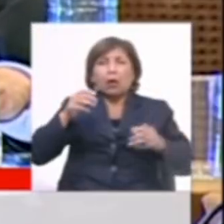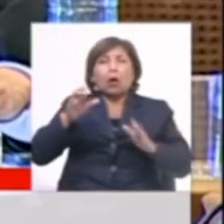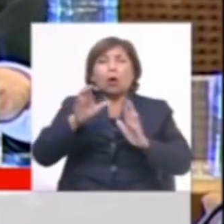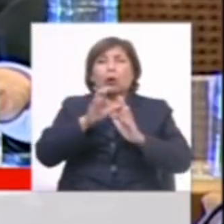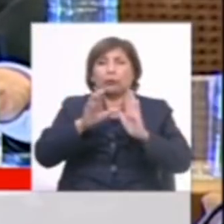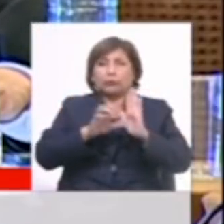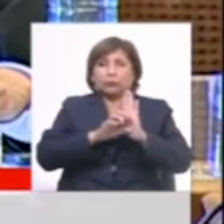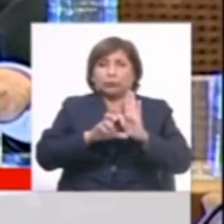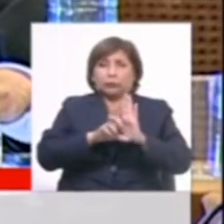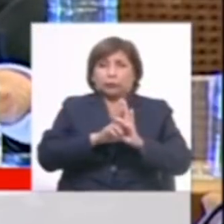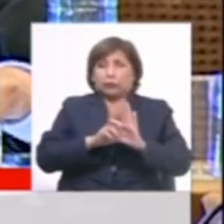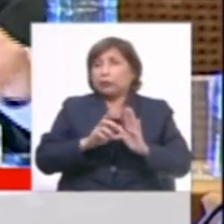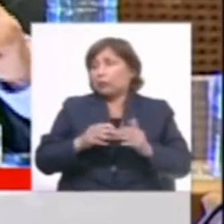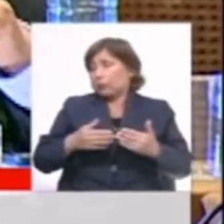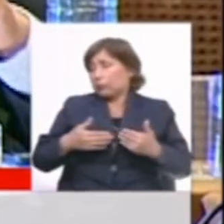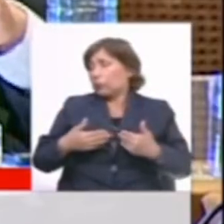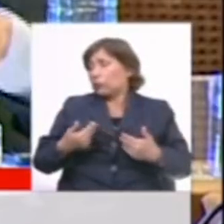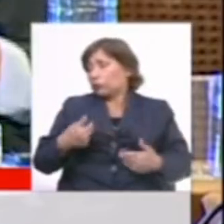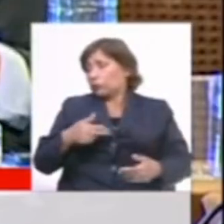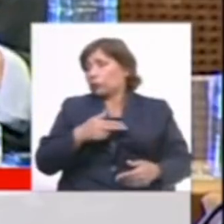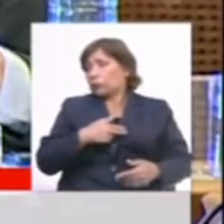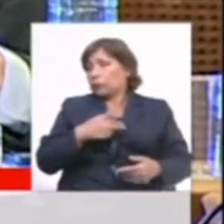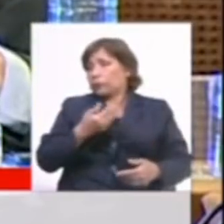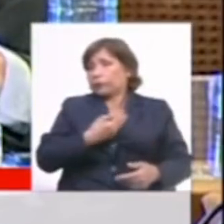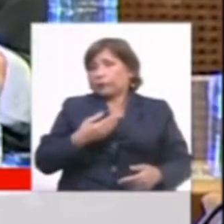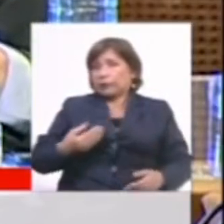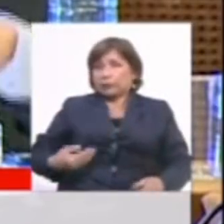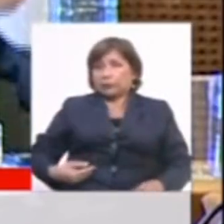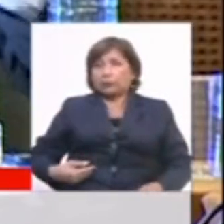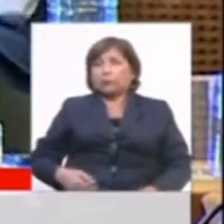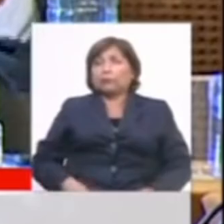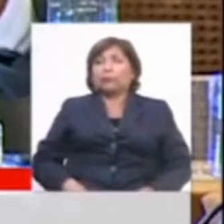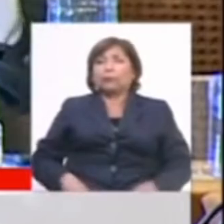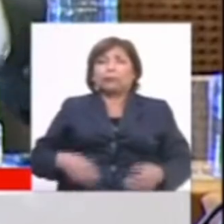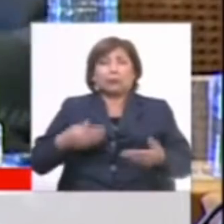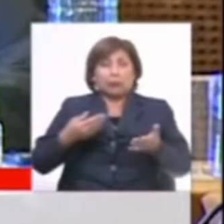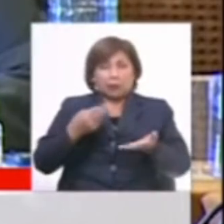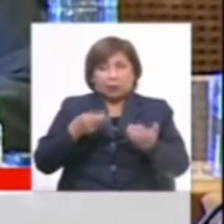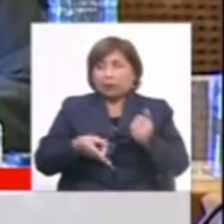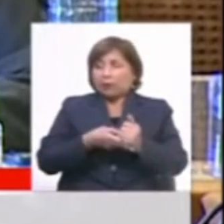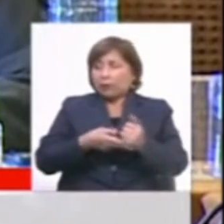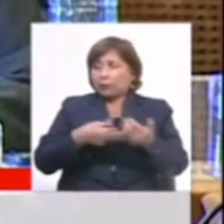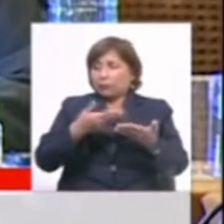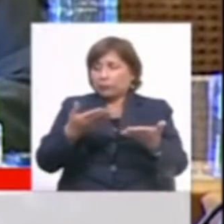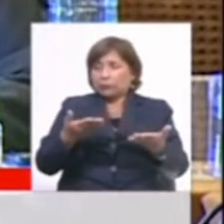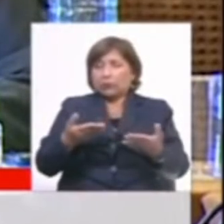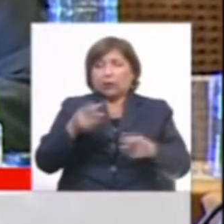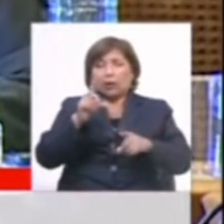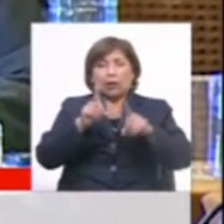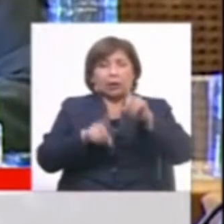constitucional, también nosotros como Estado avalemos